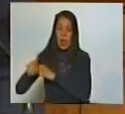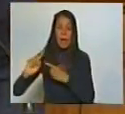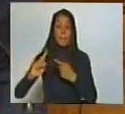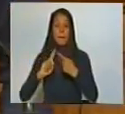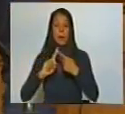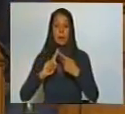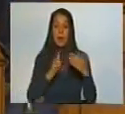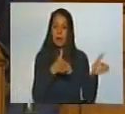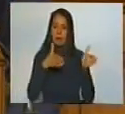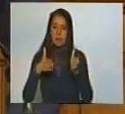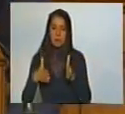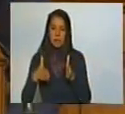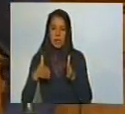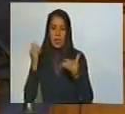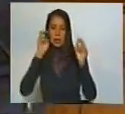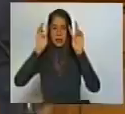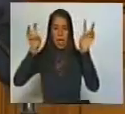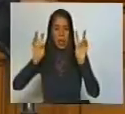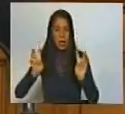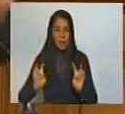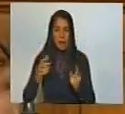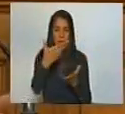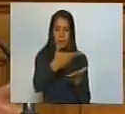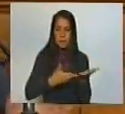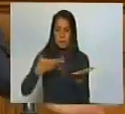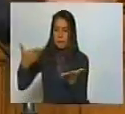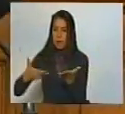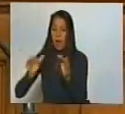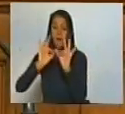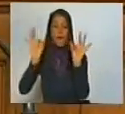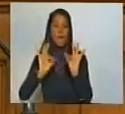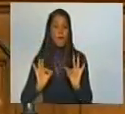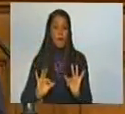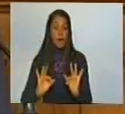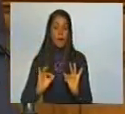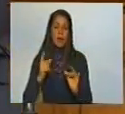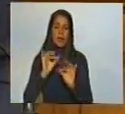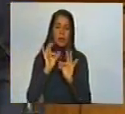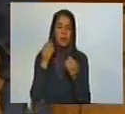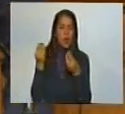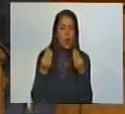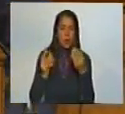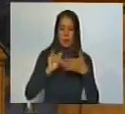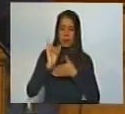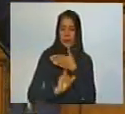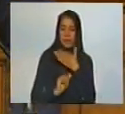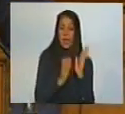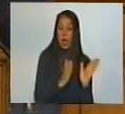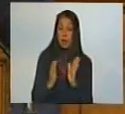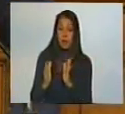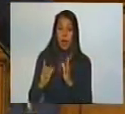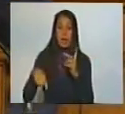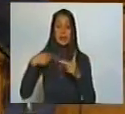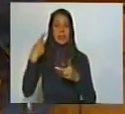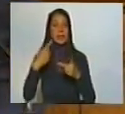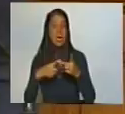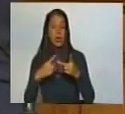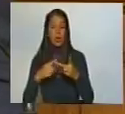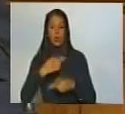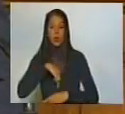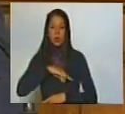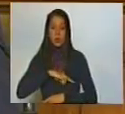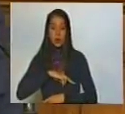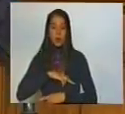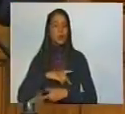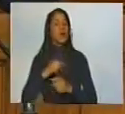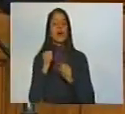fase. Hemos recogido qué temas, hemos recogido qué métodos, hemos recogido qué instrumentos. Luego de ello, hemos tenido